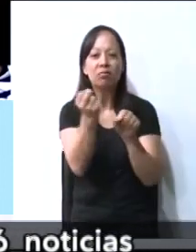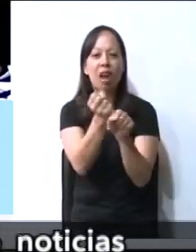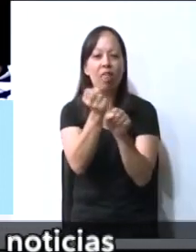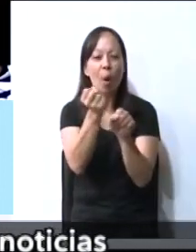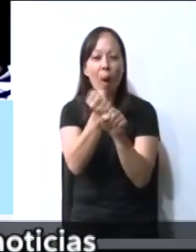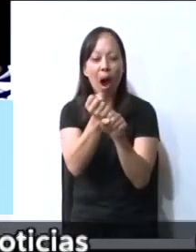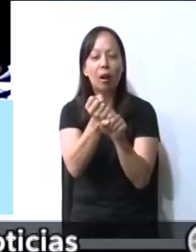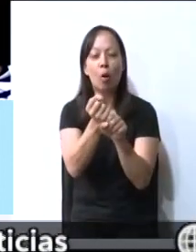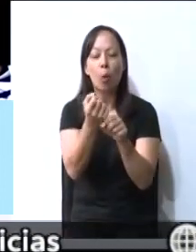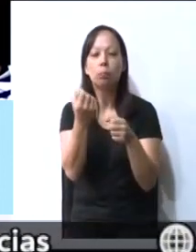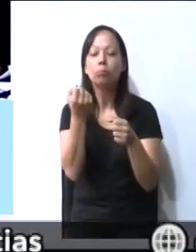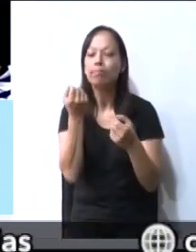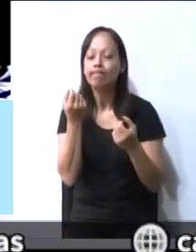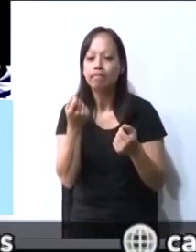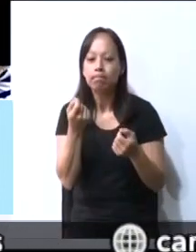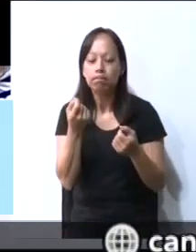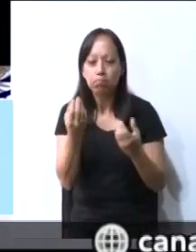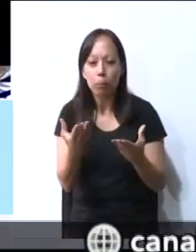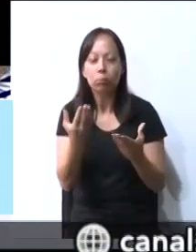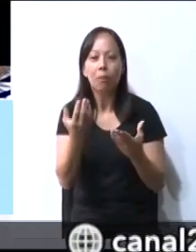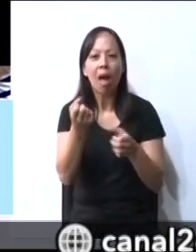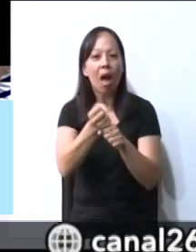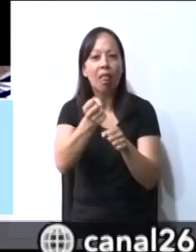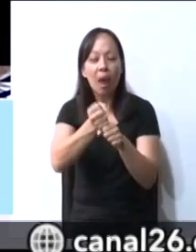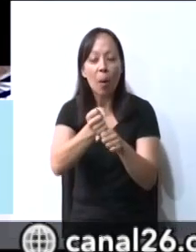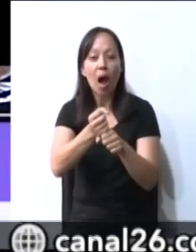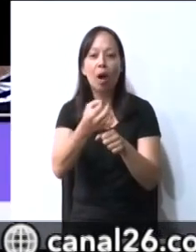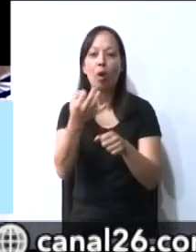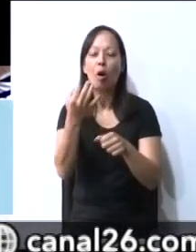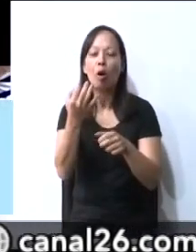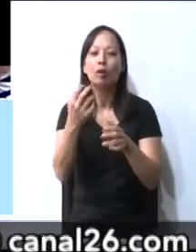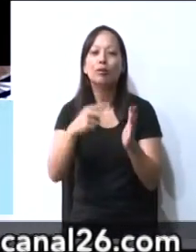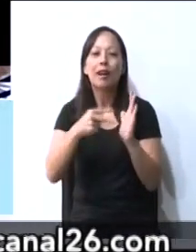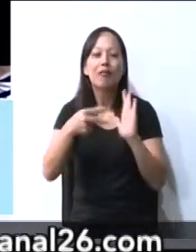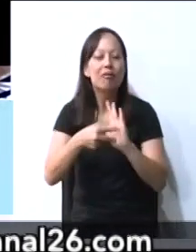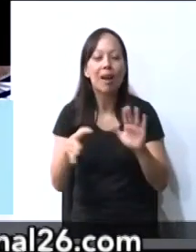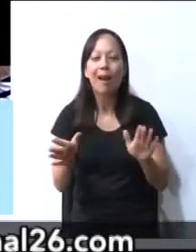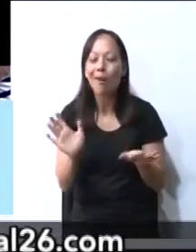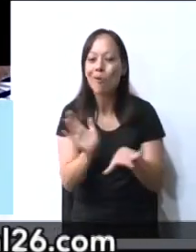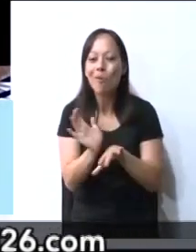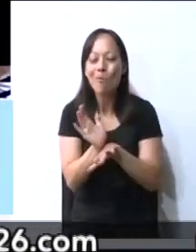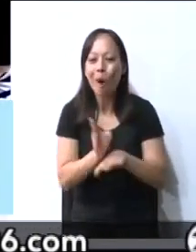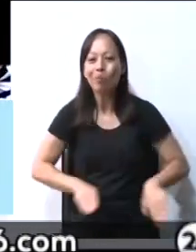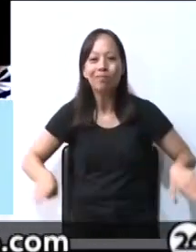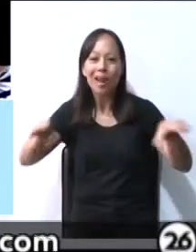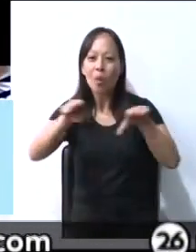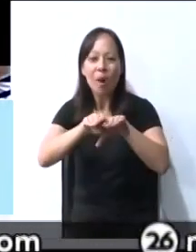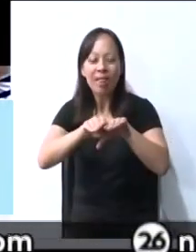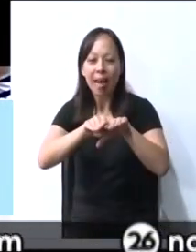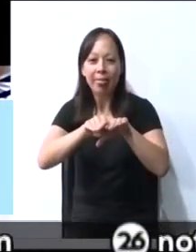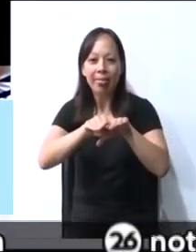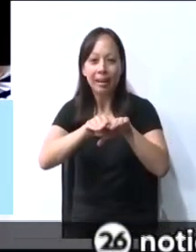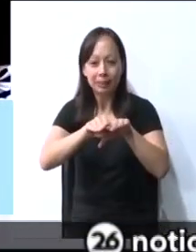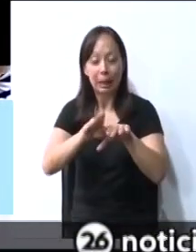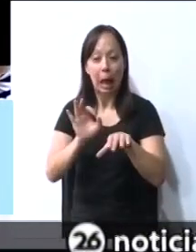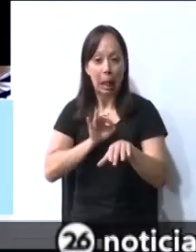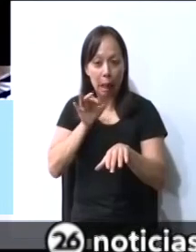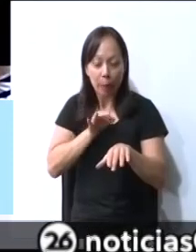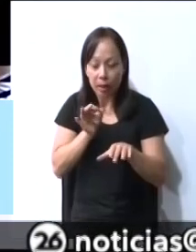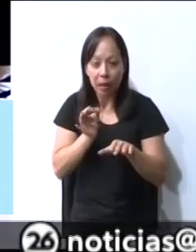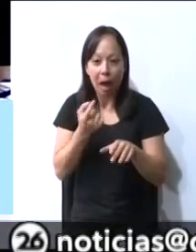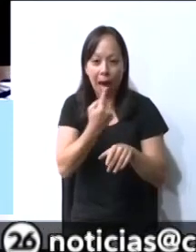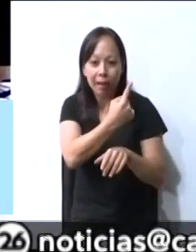Porque el trabajo es progreso y es dignidad. Es lo que te permite realizarte, construir la vida que querés, transitar